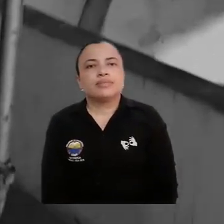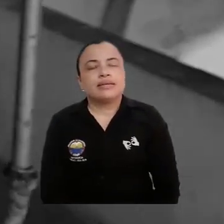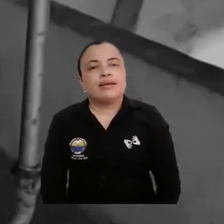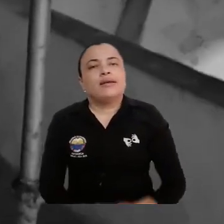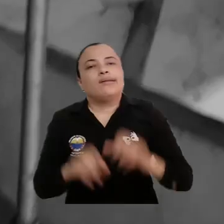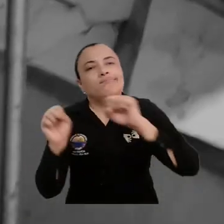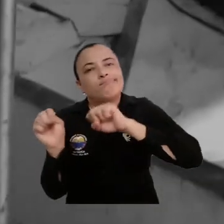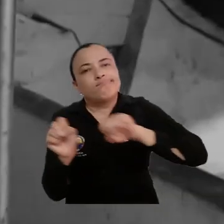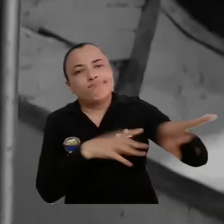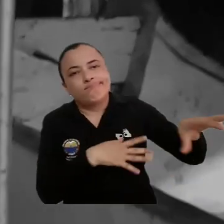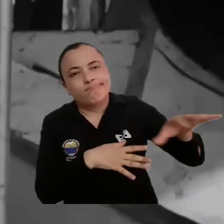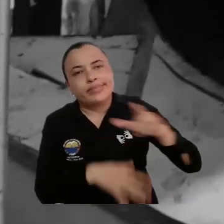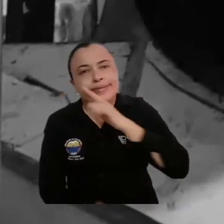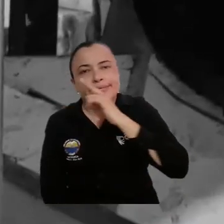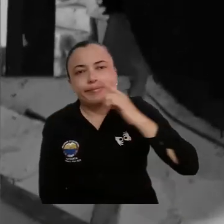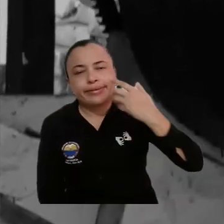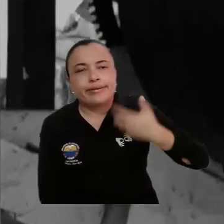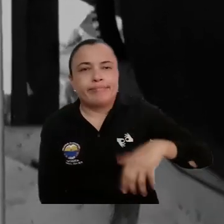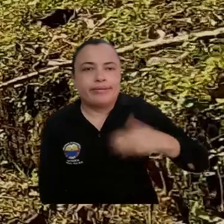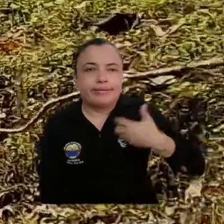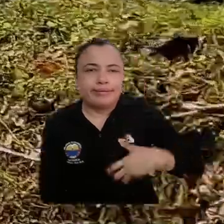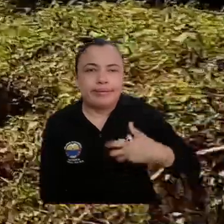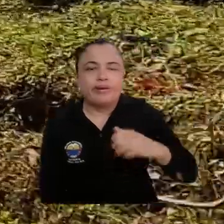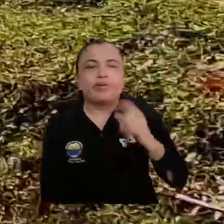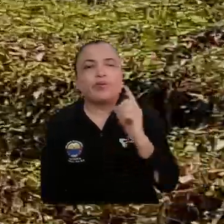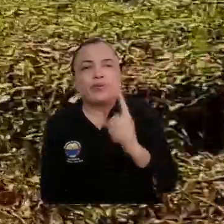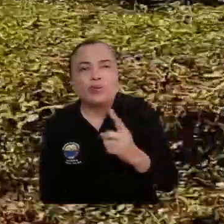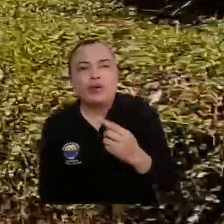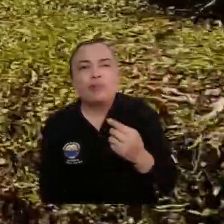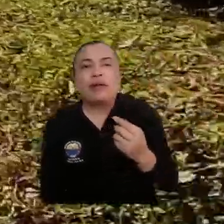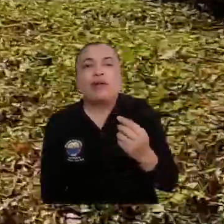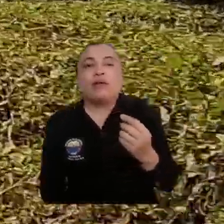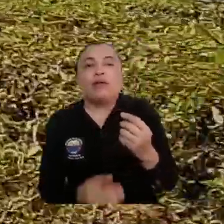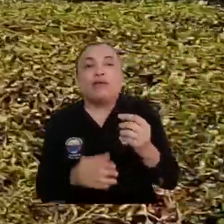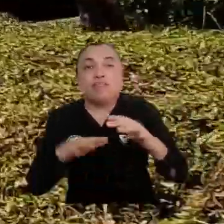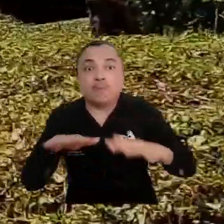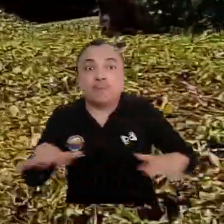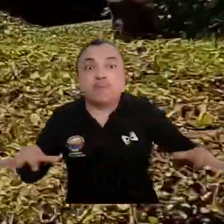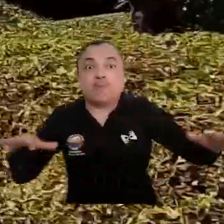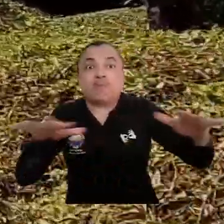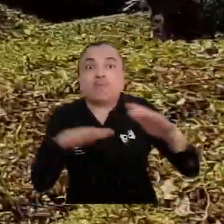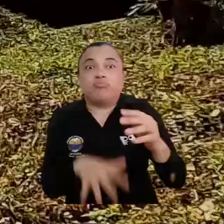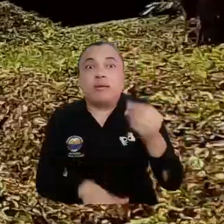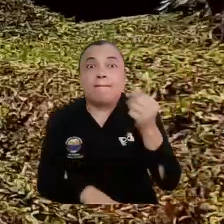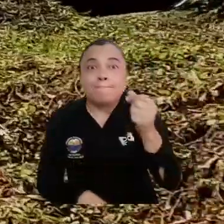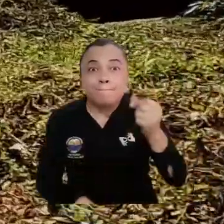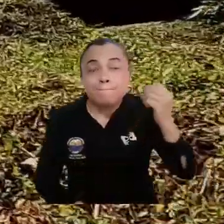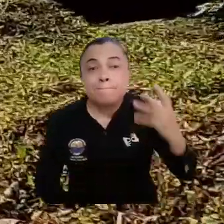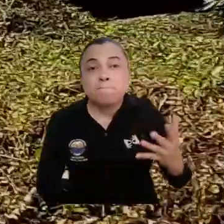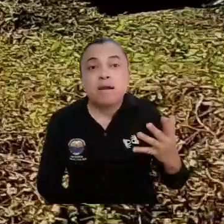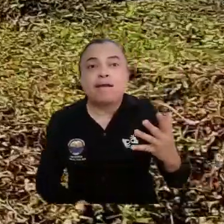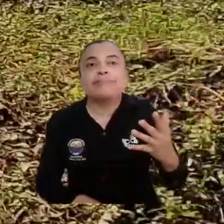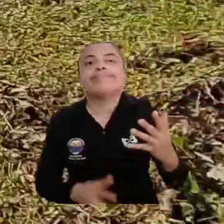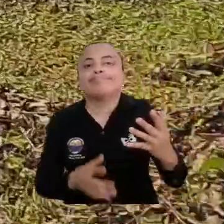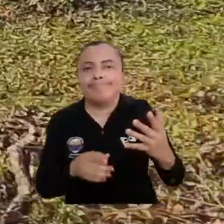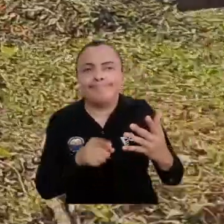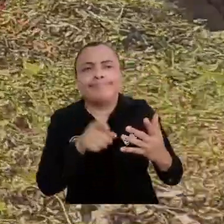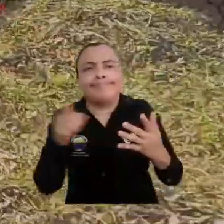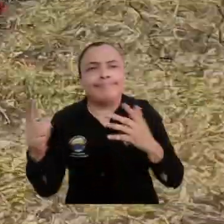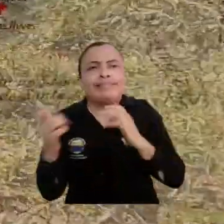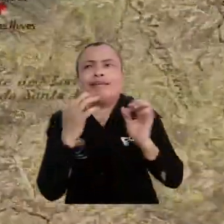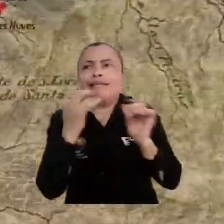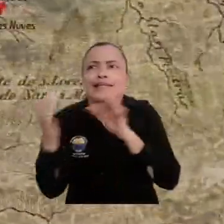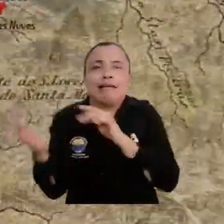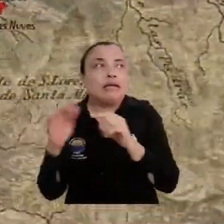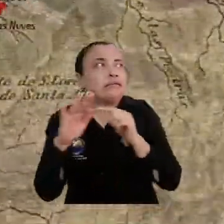El abandono de Manzanares se explica por la imposibilidad de sostener grandes propiedades en un contexto de guerra, desplazamiento y